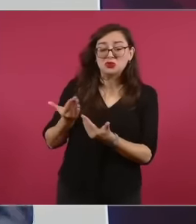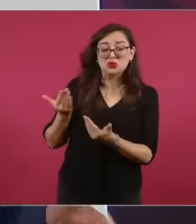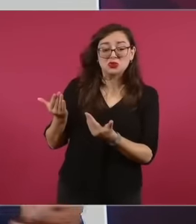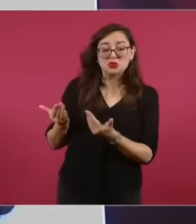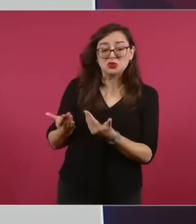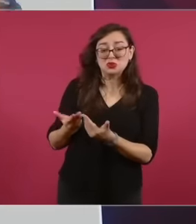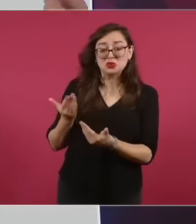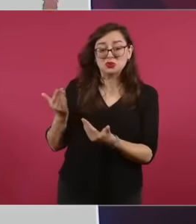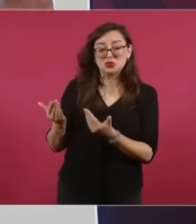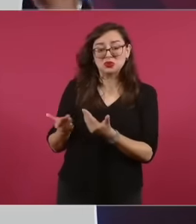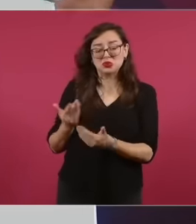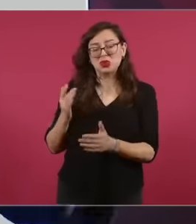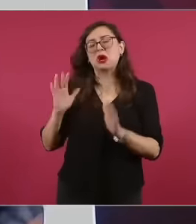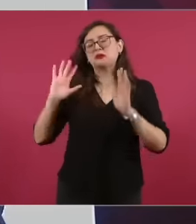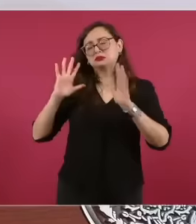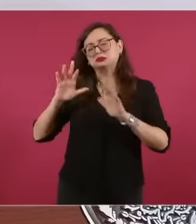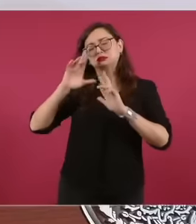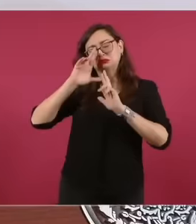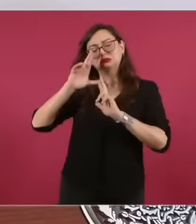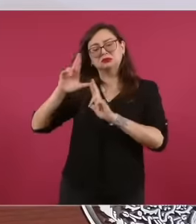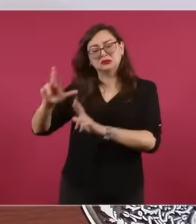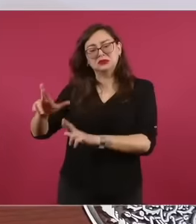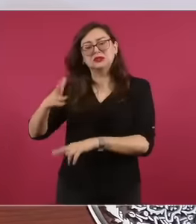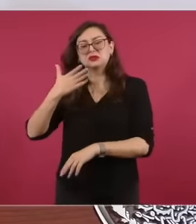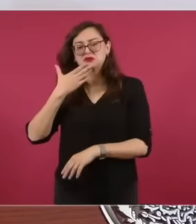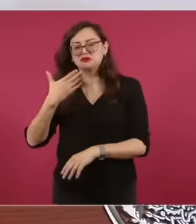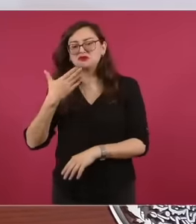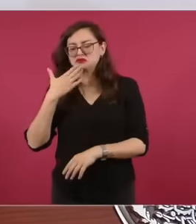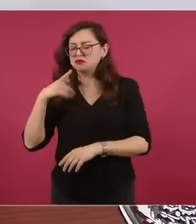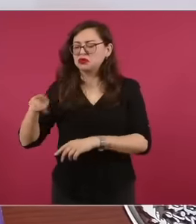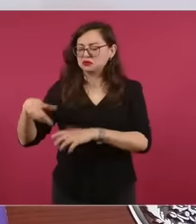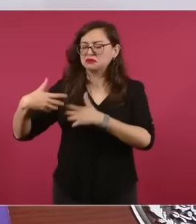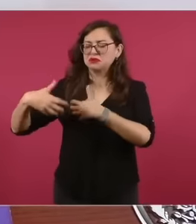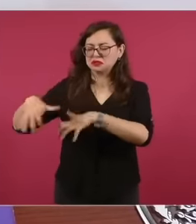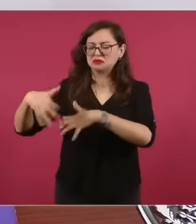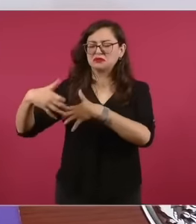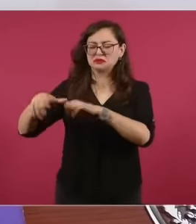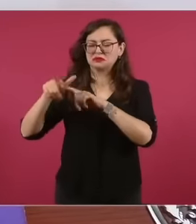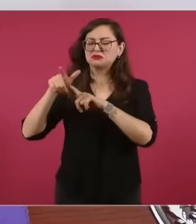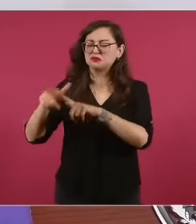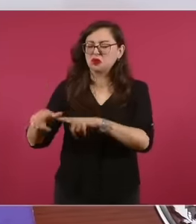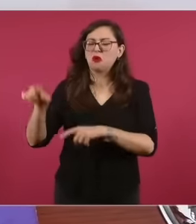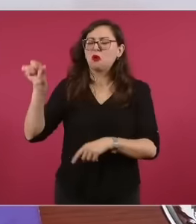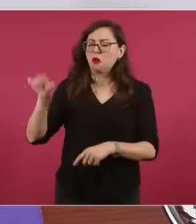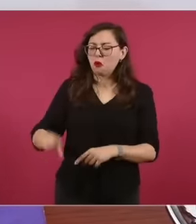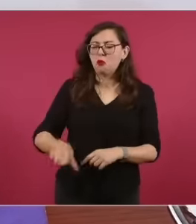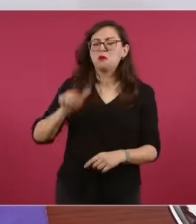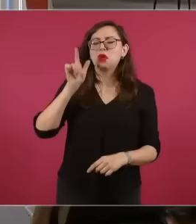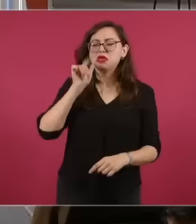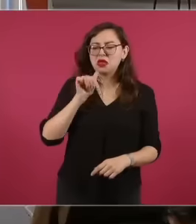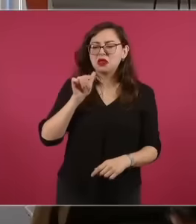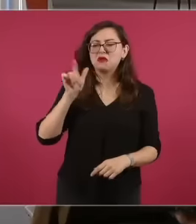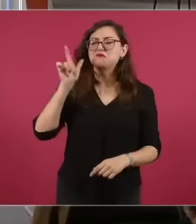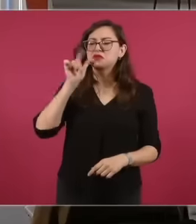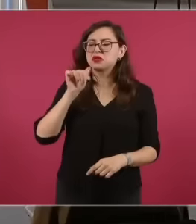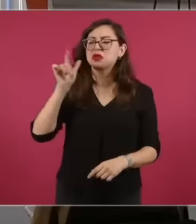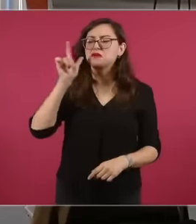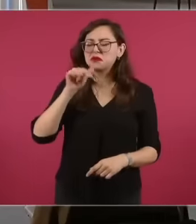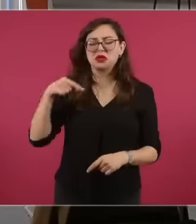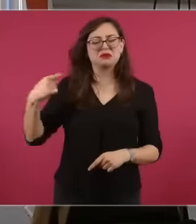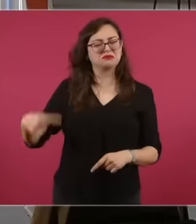y qué bien que se manifiesten y que hoy vuelvan, y mañana, y pasado, y